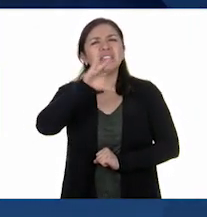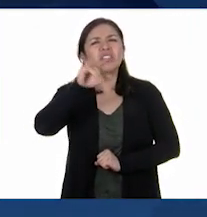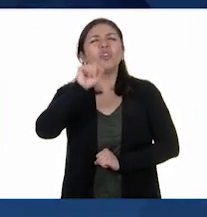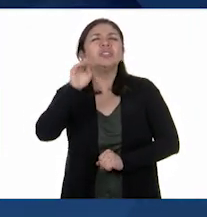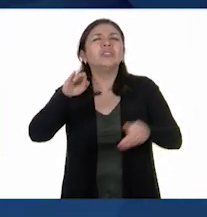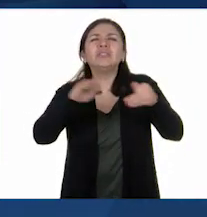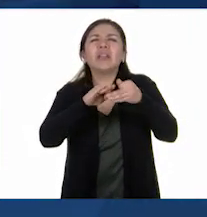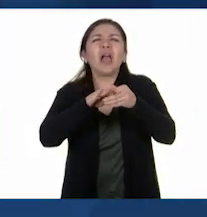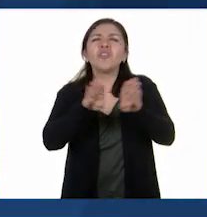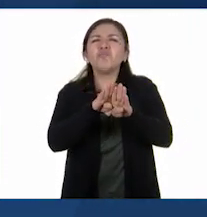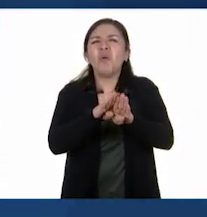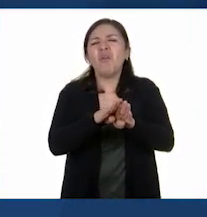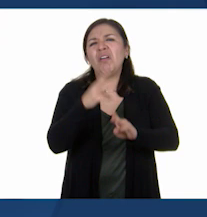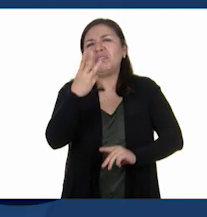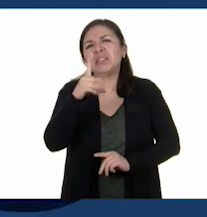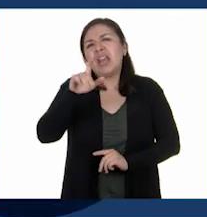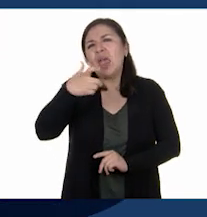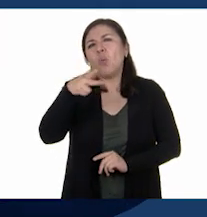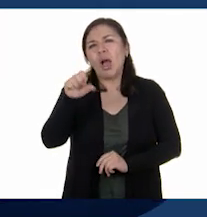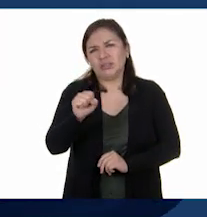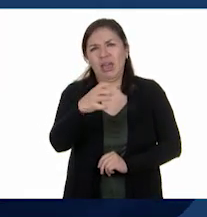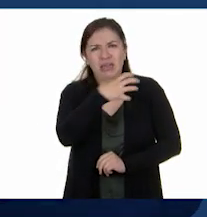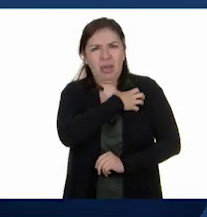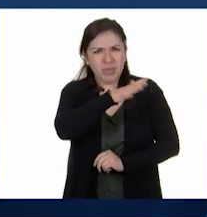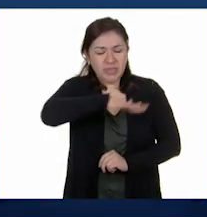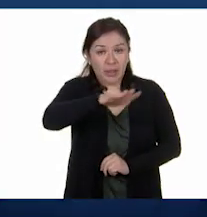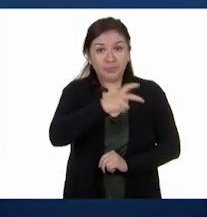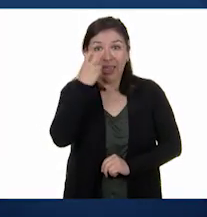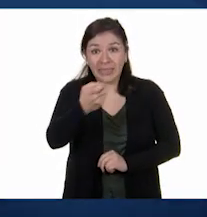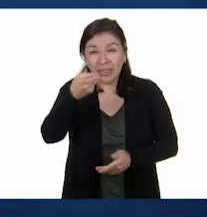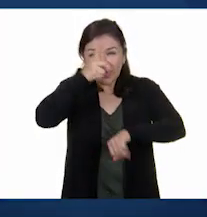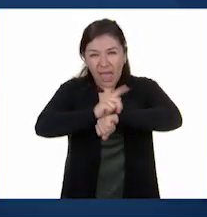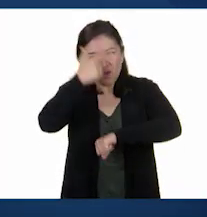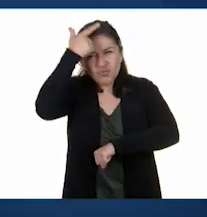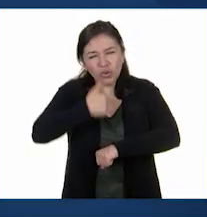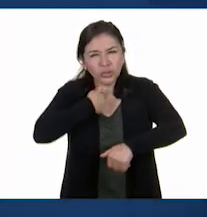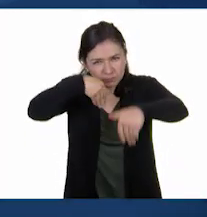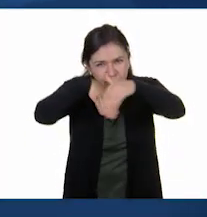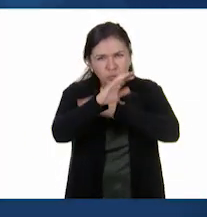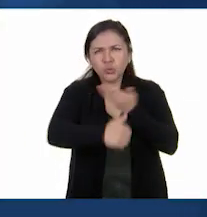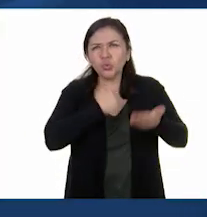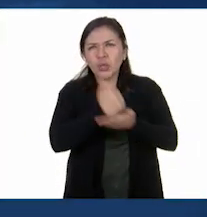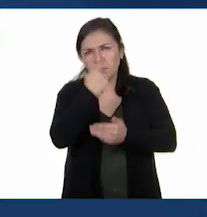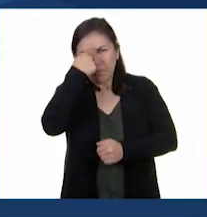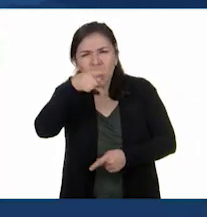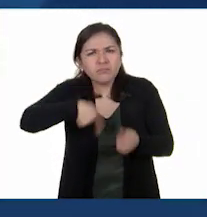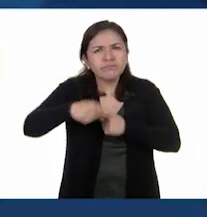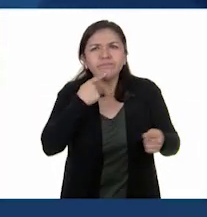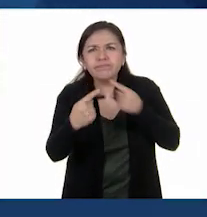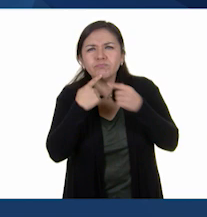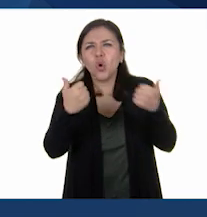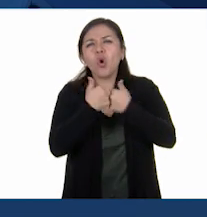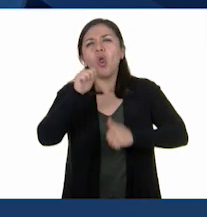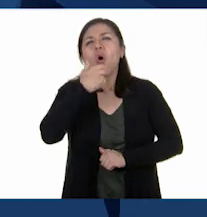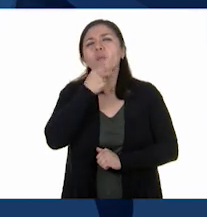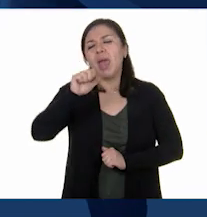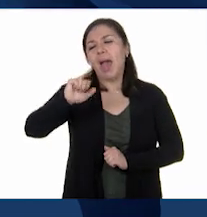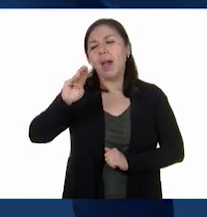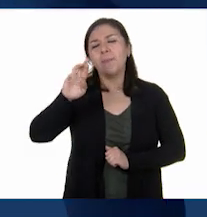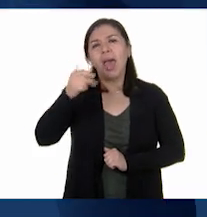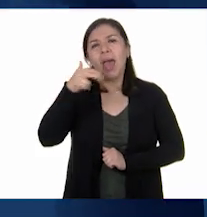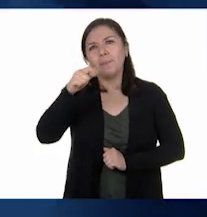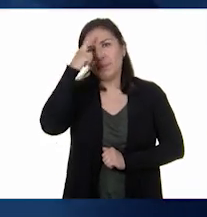3 leguas de la capital. Esa noche entré yo a la ciudad para considerar con don Abraham González las providencias tocantes